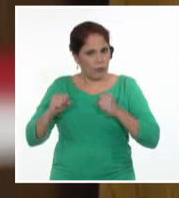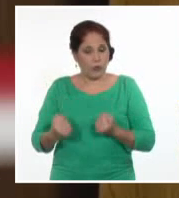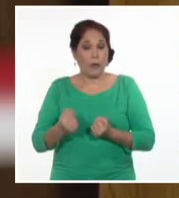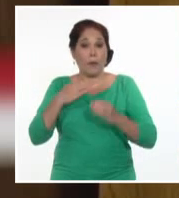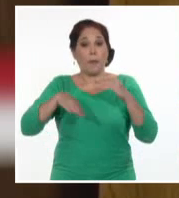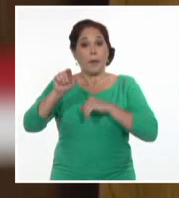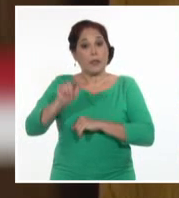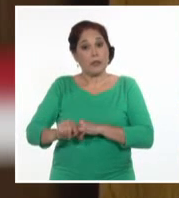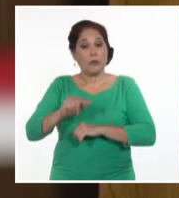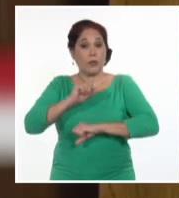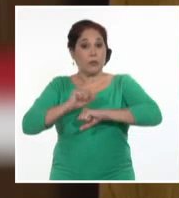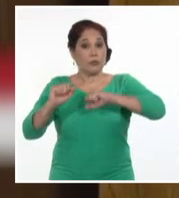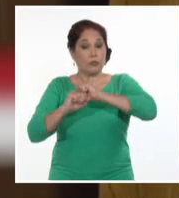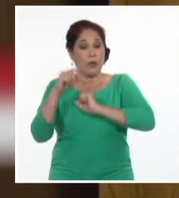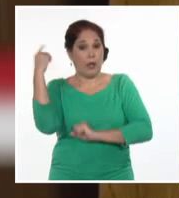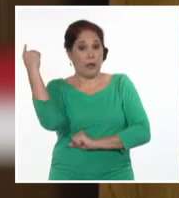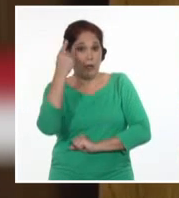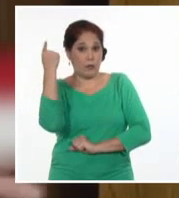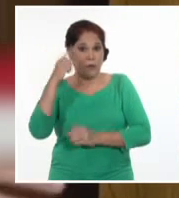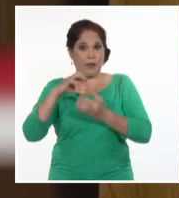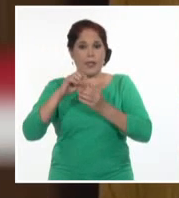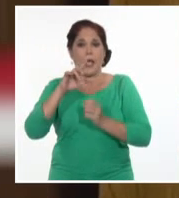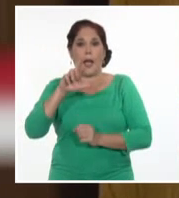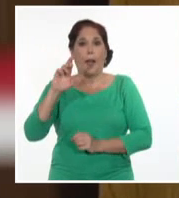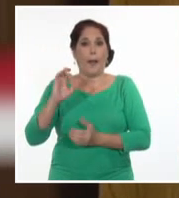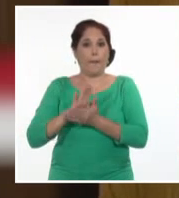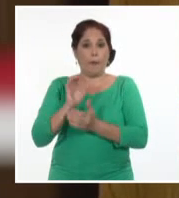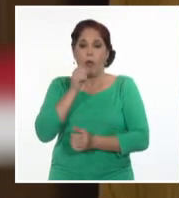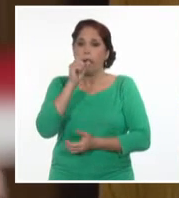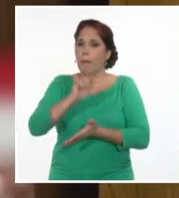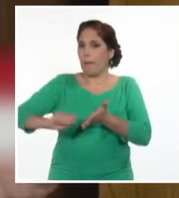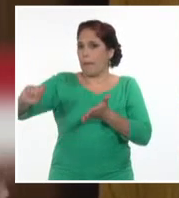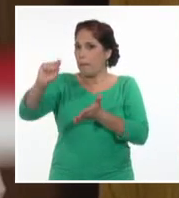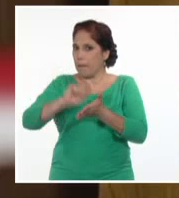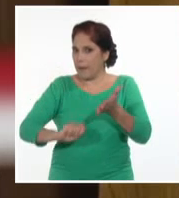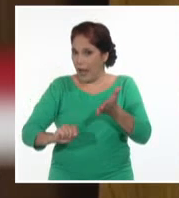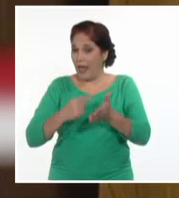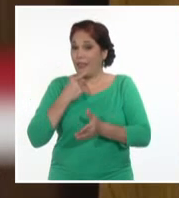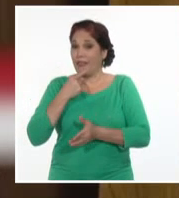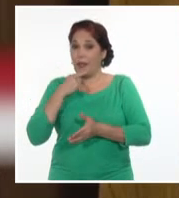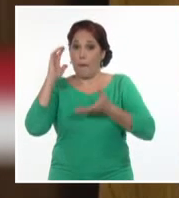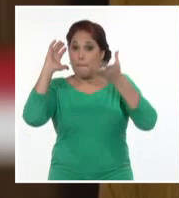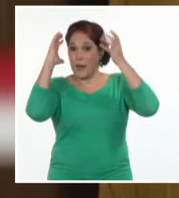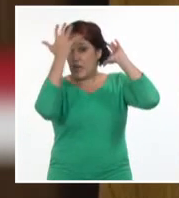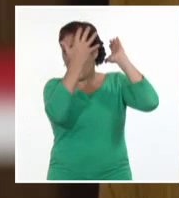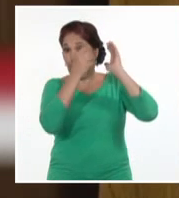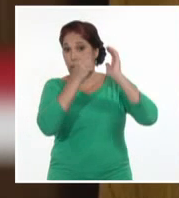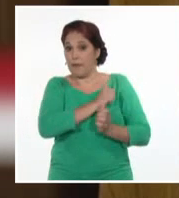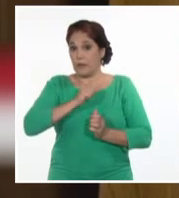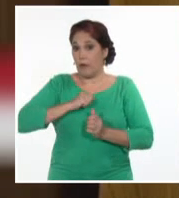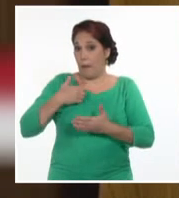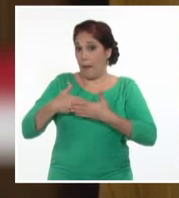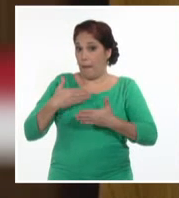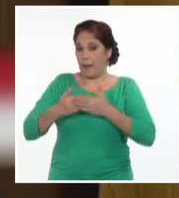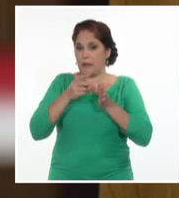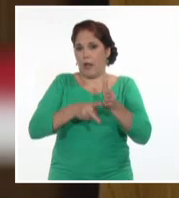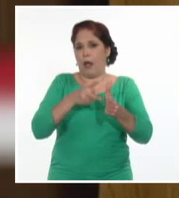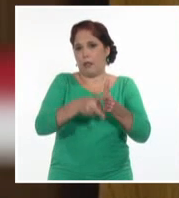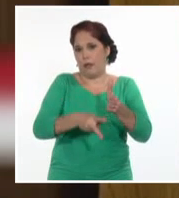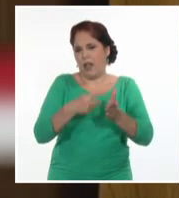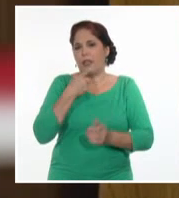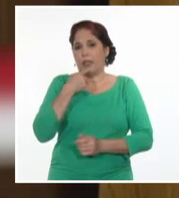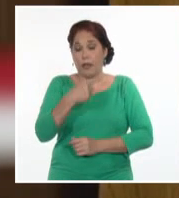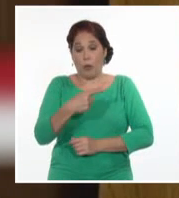de Infraestructura Nacional, Guillermo Ferraro, ratificó el plan del gobierno de Javier Milei para privatizar las empresas de trenes y dijo: